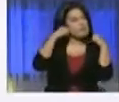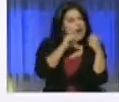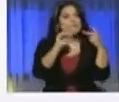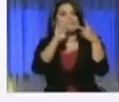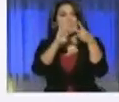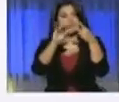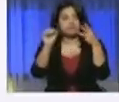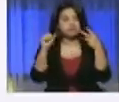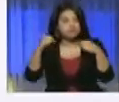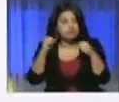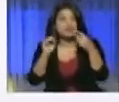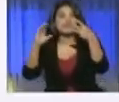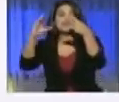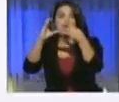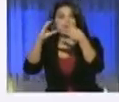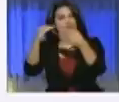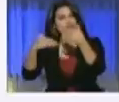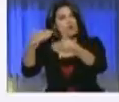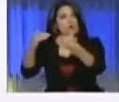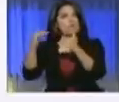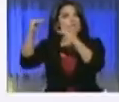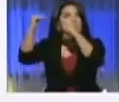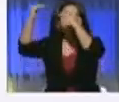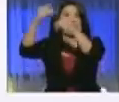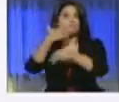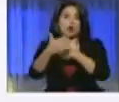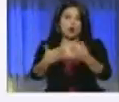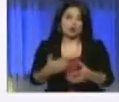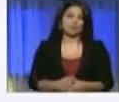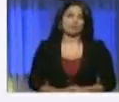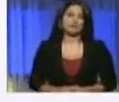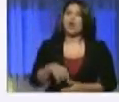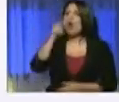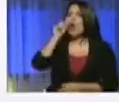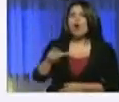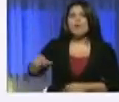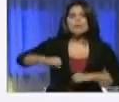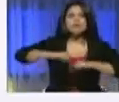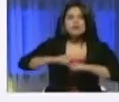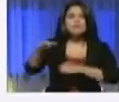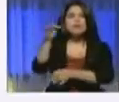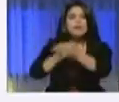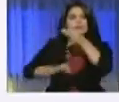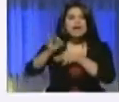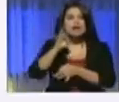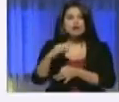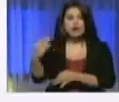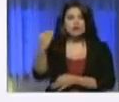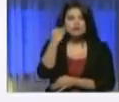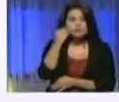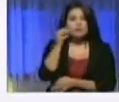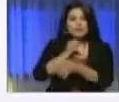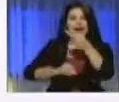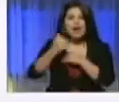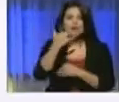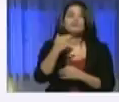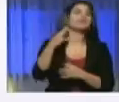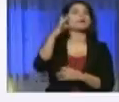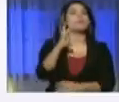Correcto. Entonces, fíjense ustedes, Mimú Vargas nos está haciendo un buen comentario. Y todos estos